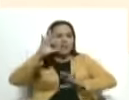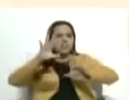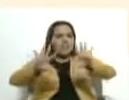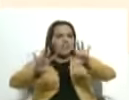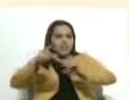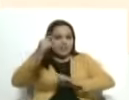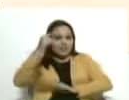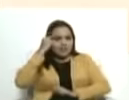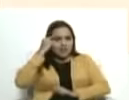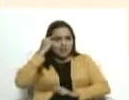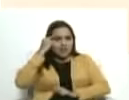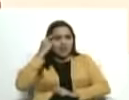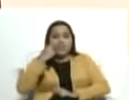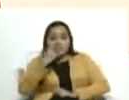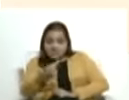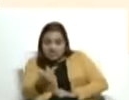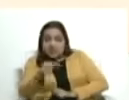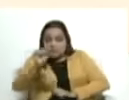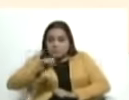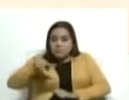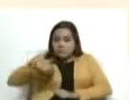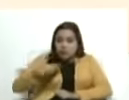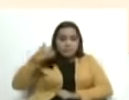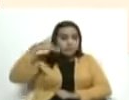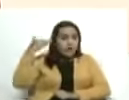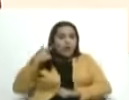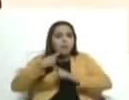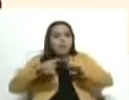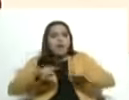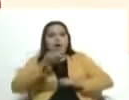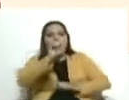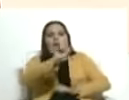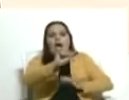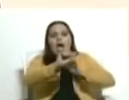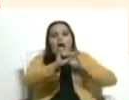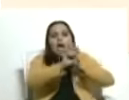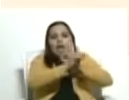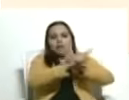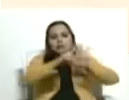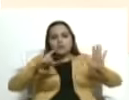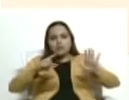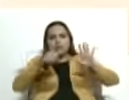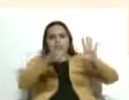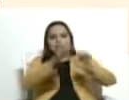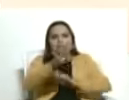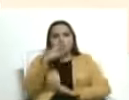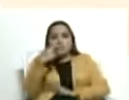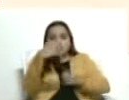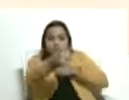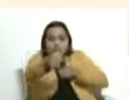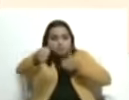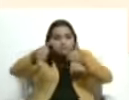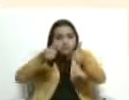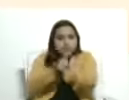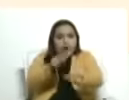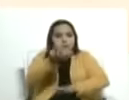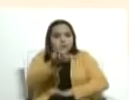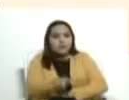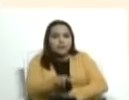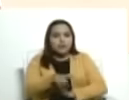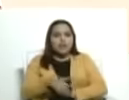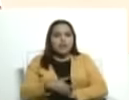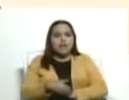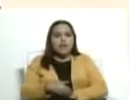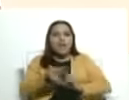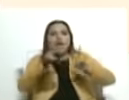aquella se está agarrando. Pero el artículo 64 dice: la sustitución de un candidato o una candidata constituye